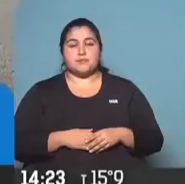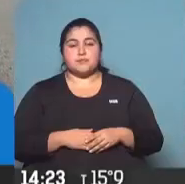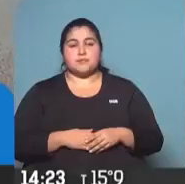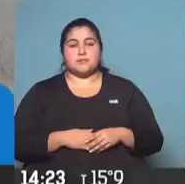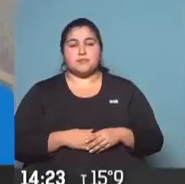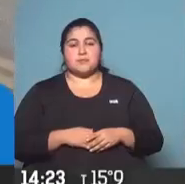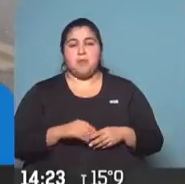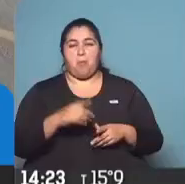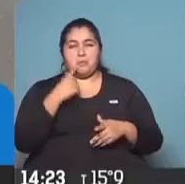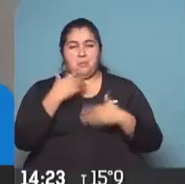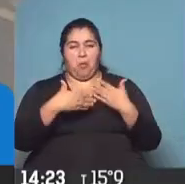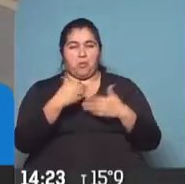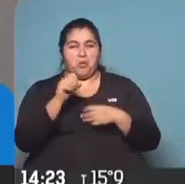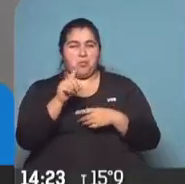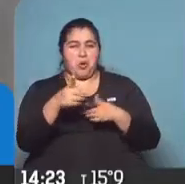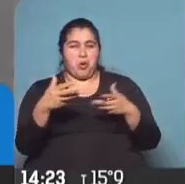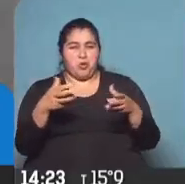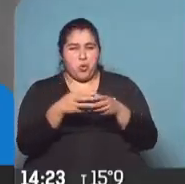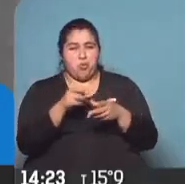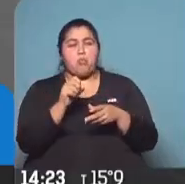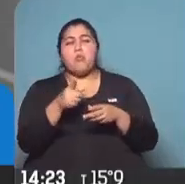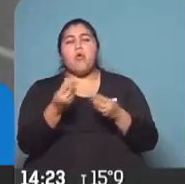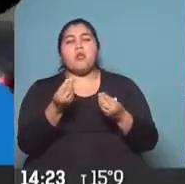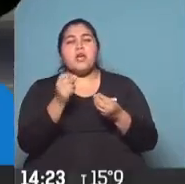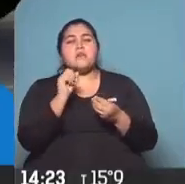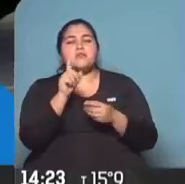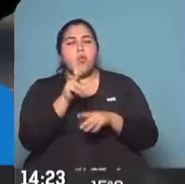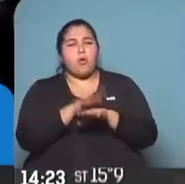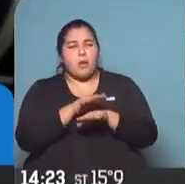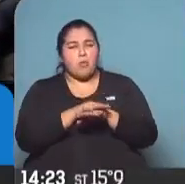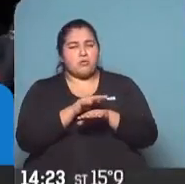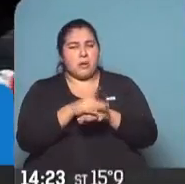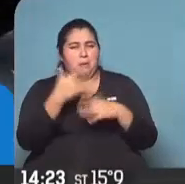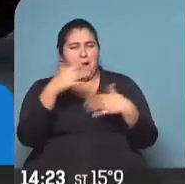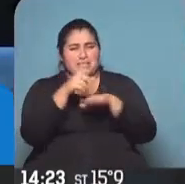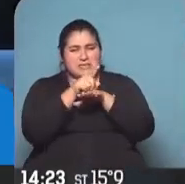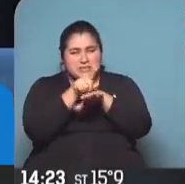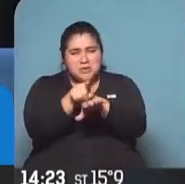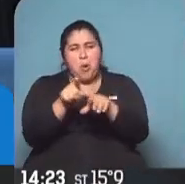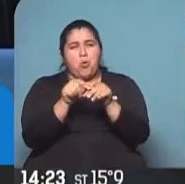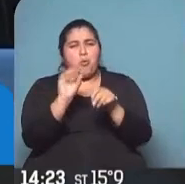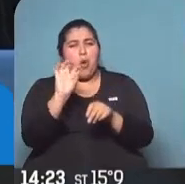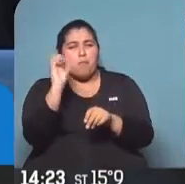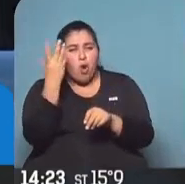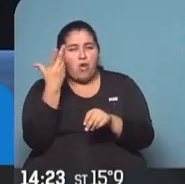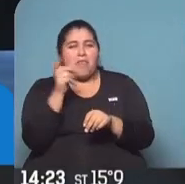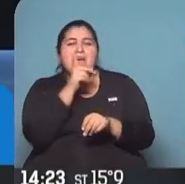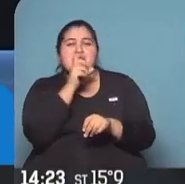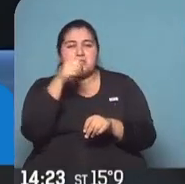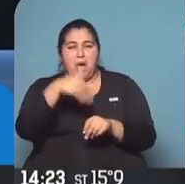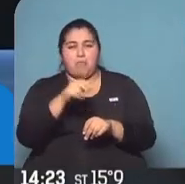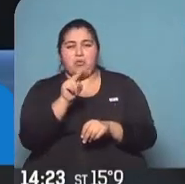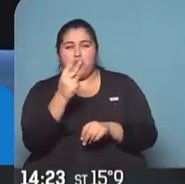tecnológica de la fuerza y el producto del primer tanque argentino mediano modernizado tabla 2